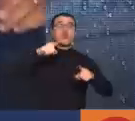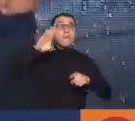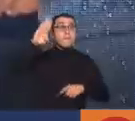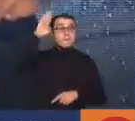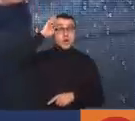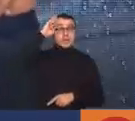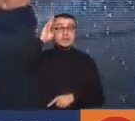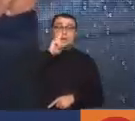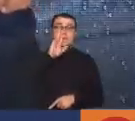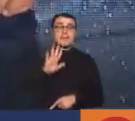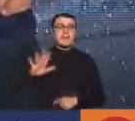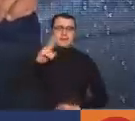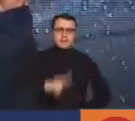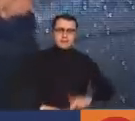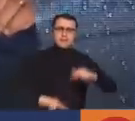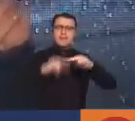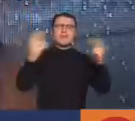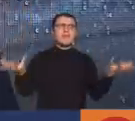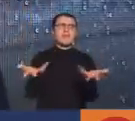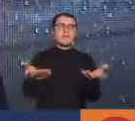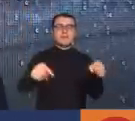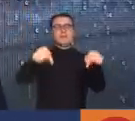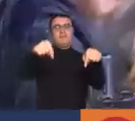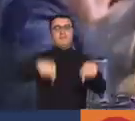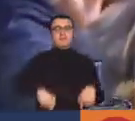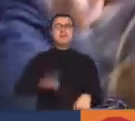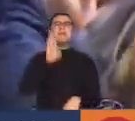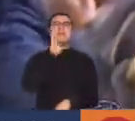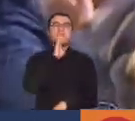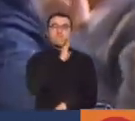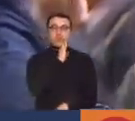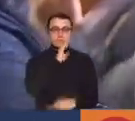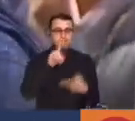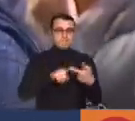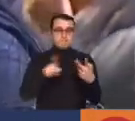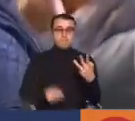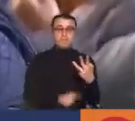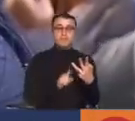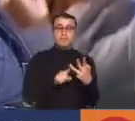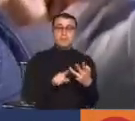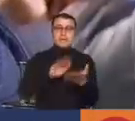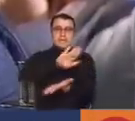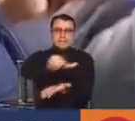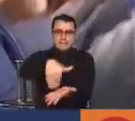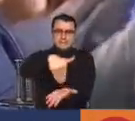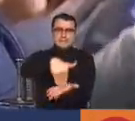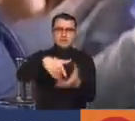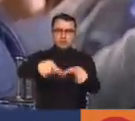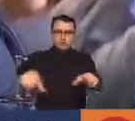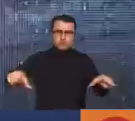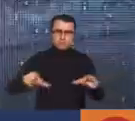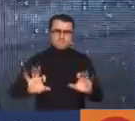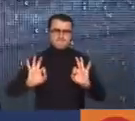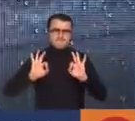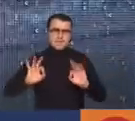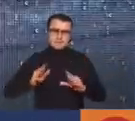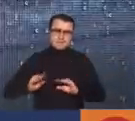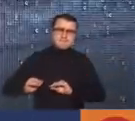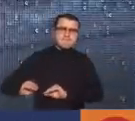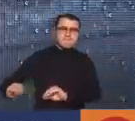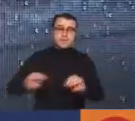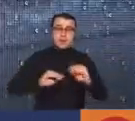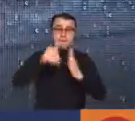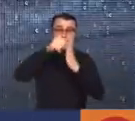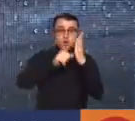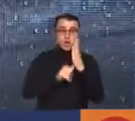quedar ubicada aquí, en Bosa. El Centro de Excelencia en Estudios de